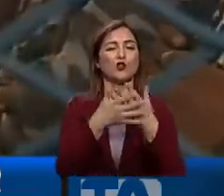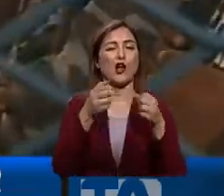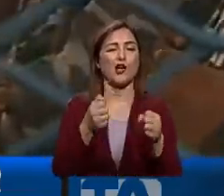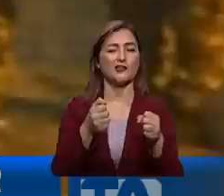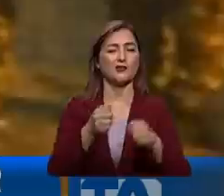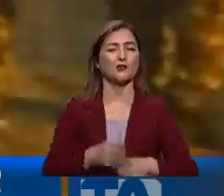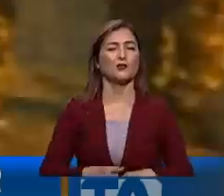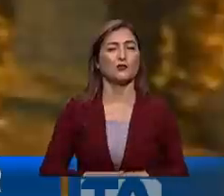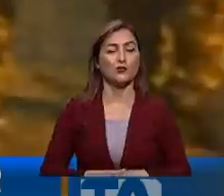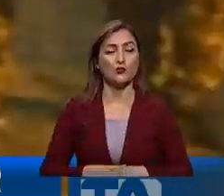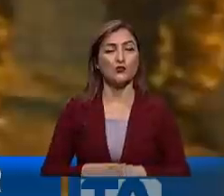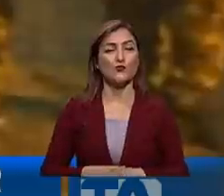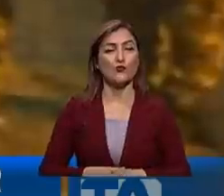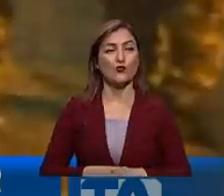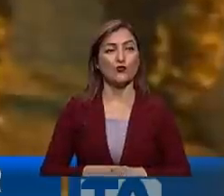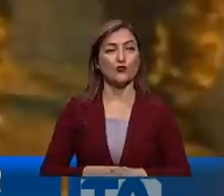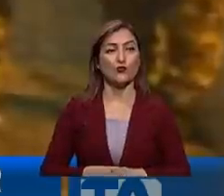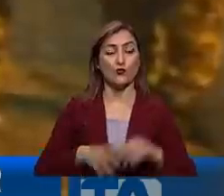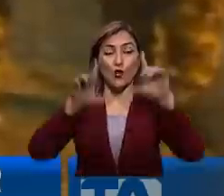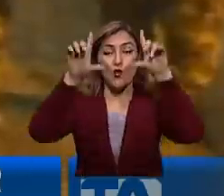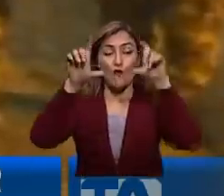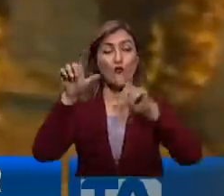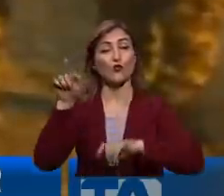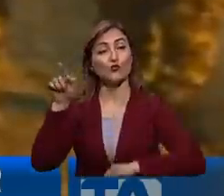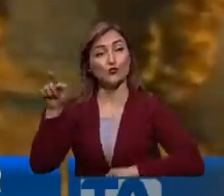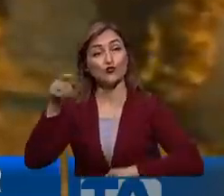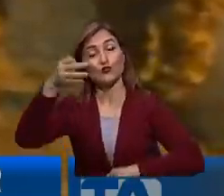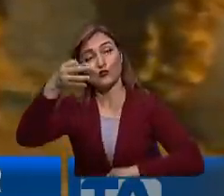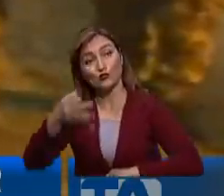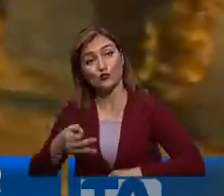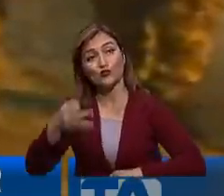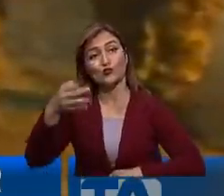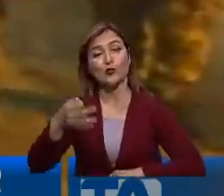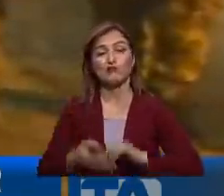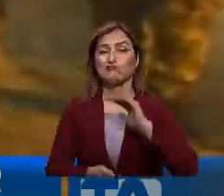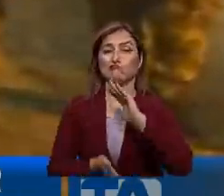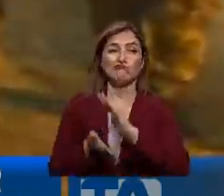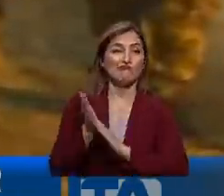de la pena. Estas son fotografías tomadas en el instante en el que dejaba